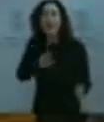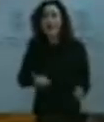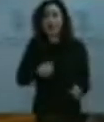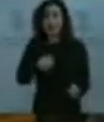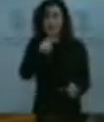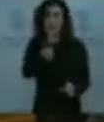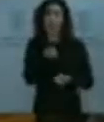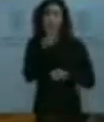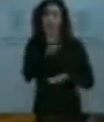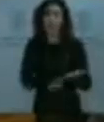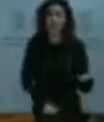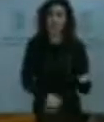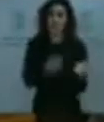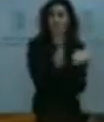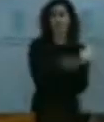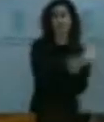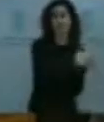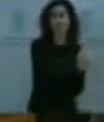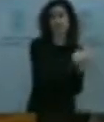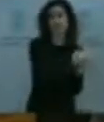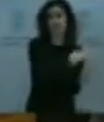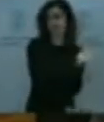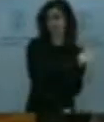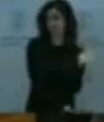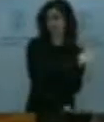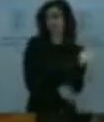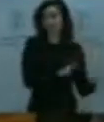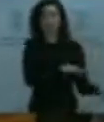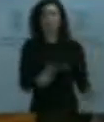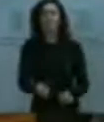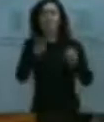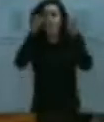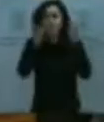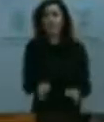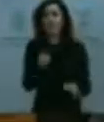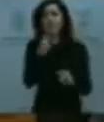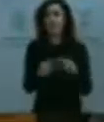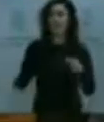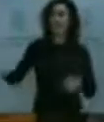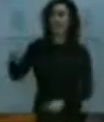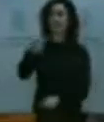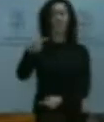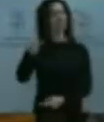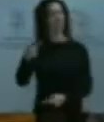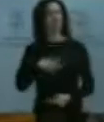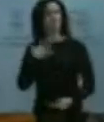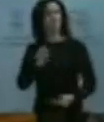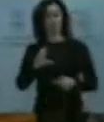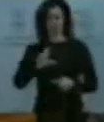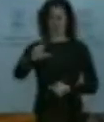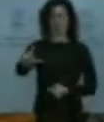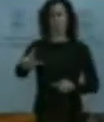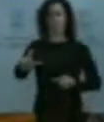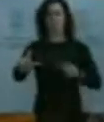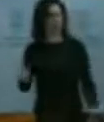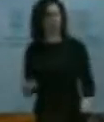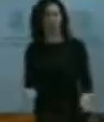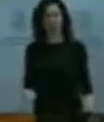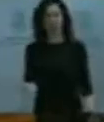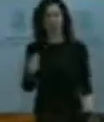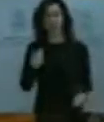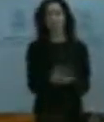pasada la devolución de este dinero al superávit del ERA. ¿Qué superávit? ¿El que refleja el informe de la sindicatura? ¿Que señala